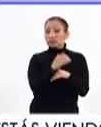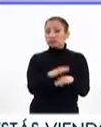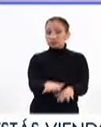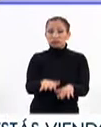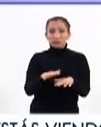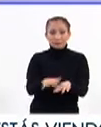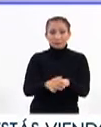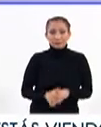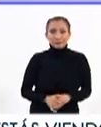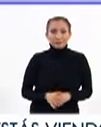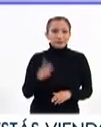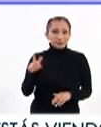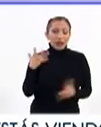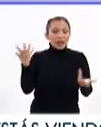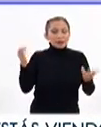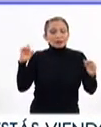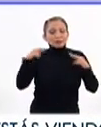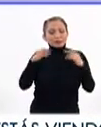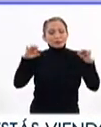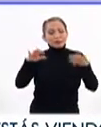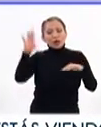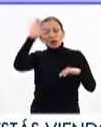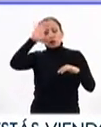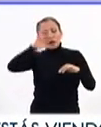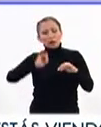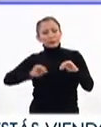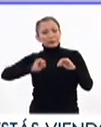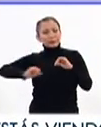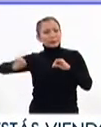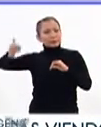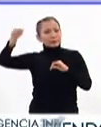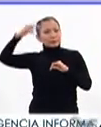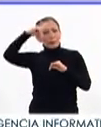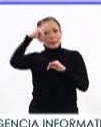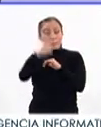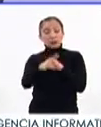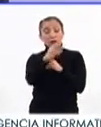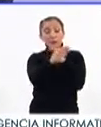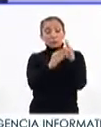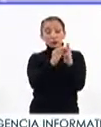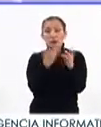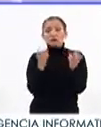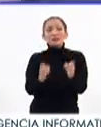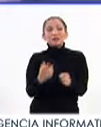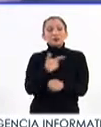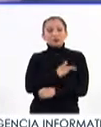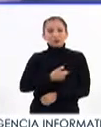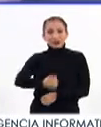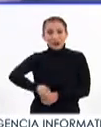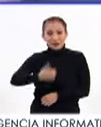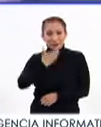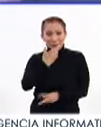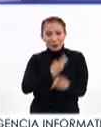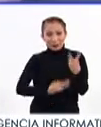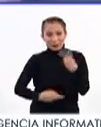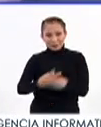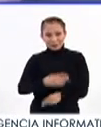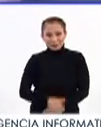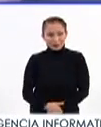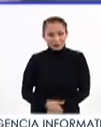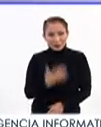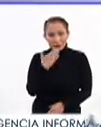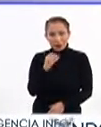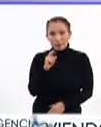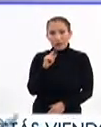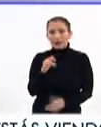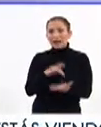espectacular, que bueno, genera un encuentro para las culturas originarias de México y el mundo. Carla, ¿cómo estás? Qué gusto saludarte, bienvenida nuevamente. Muy bien,